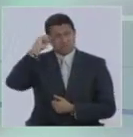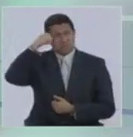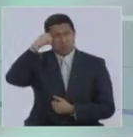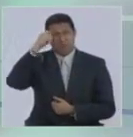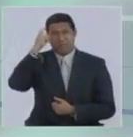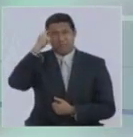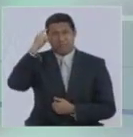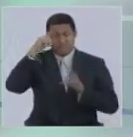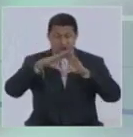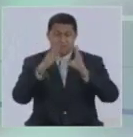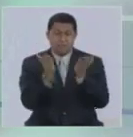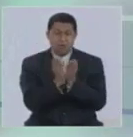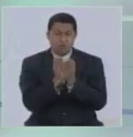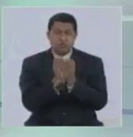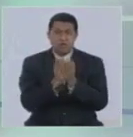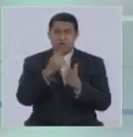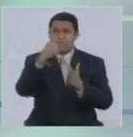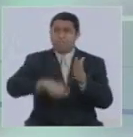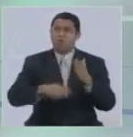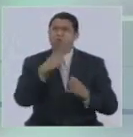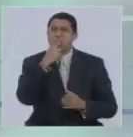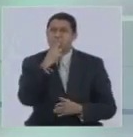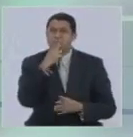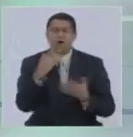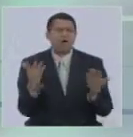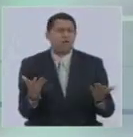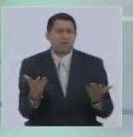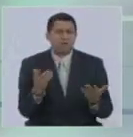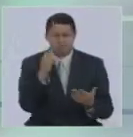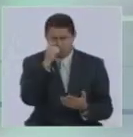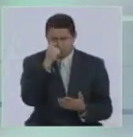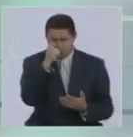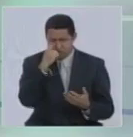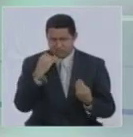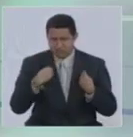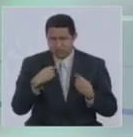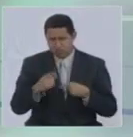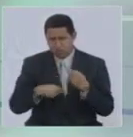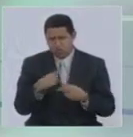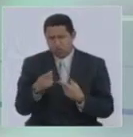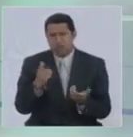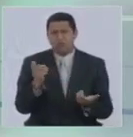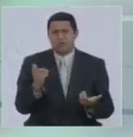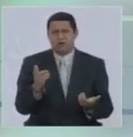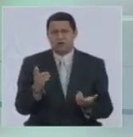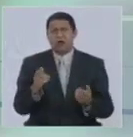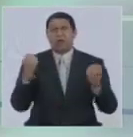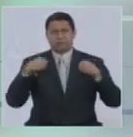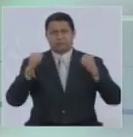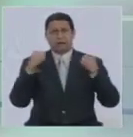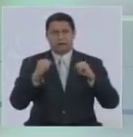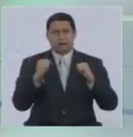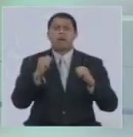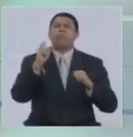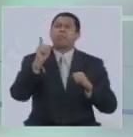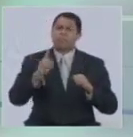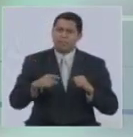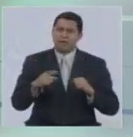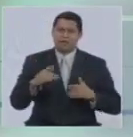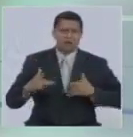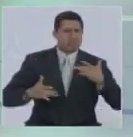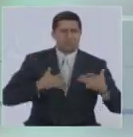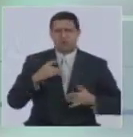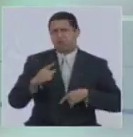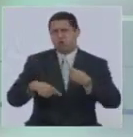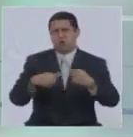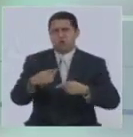el Día Mundial sin Tabaco. ¿Cómo afecta esto a nuestra vida cotidiana, no solo a la hora de entrenar, sino al realizar nuestras